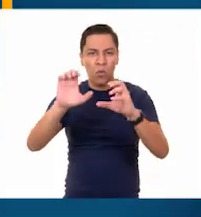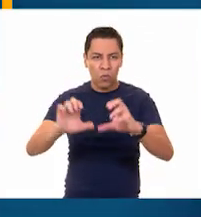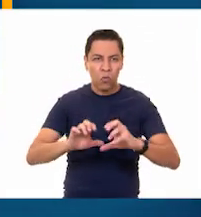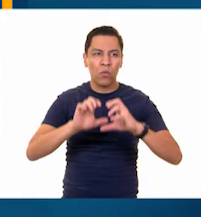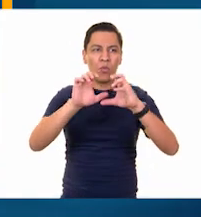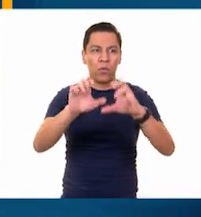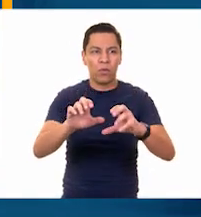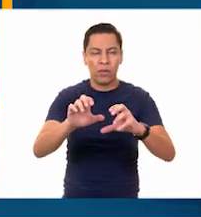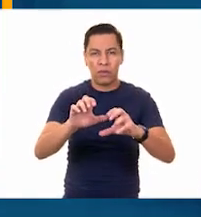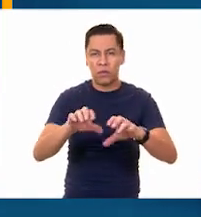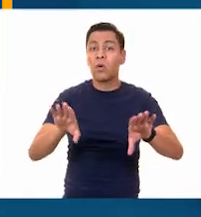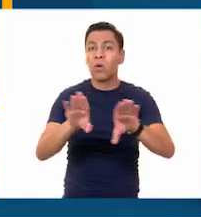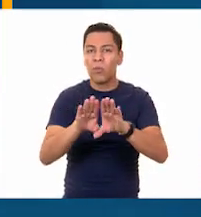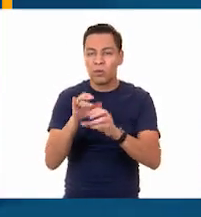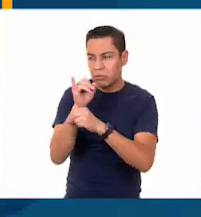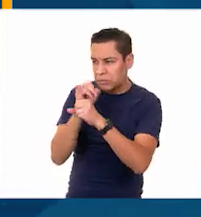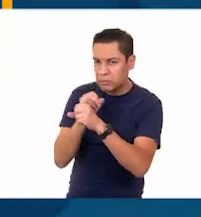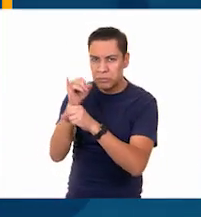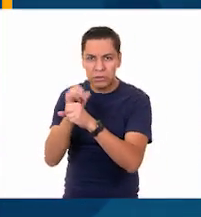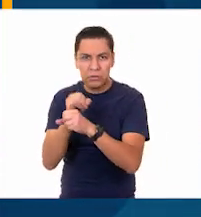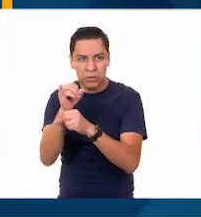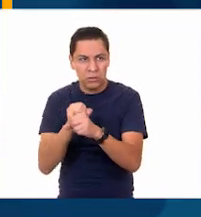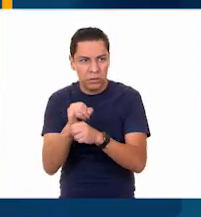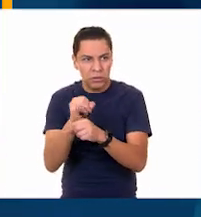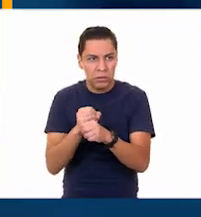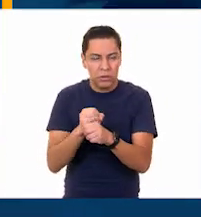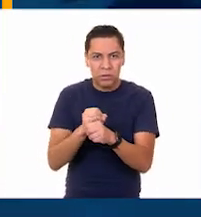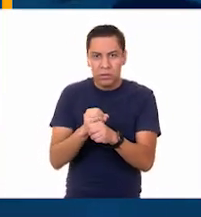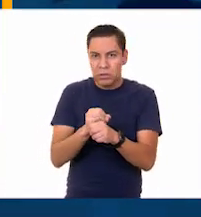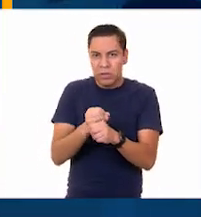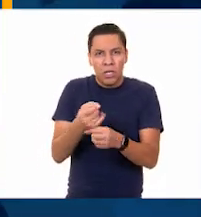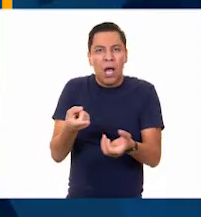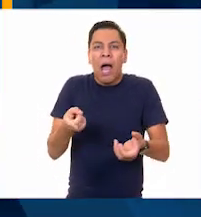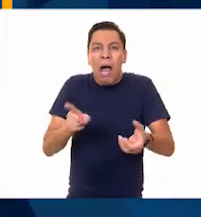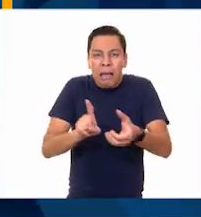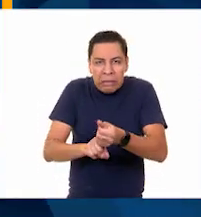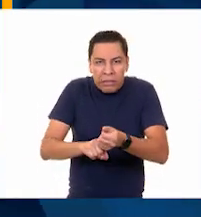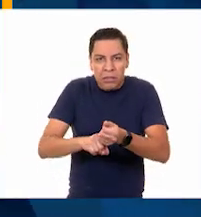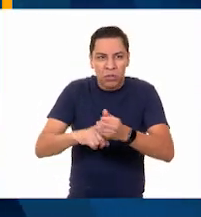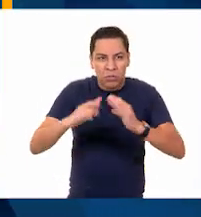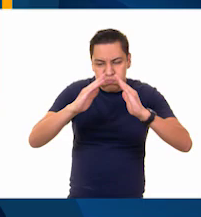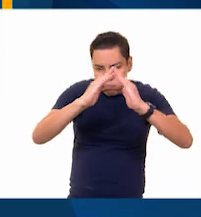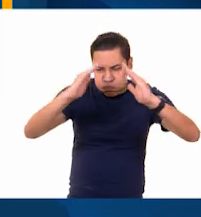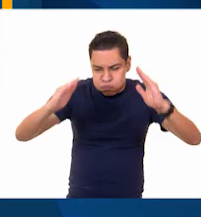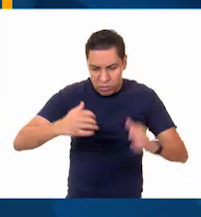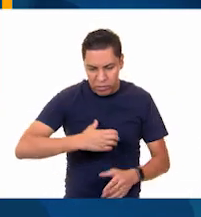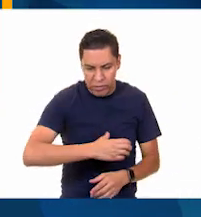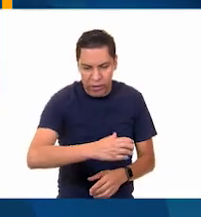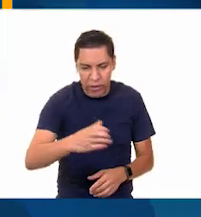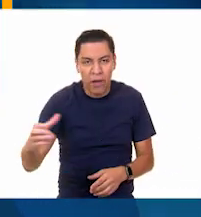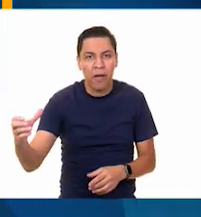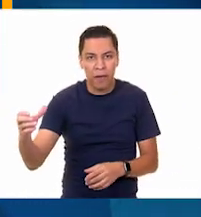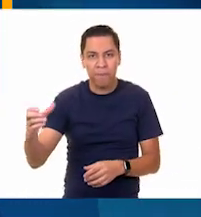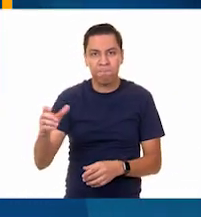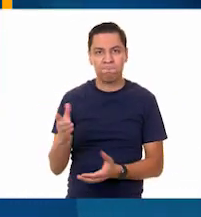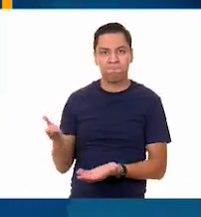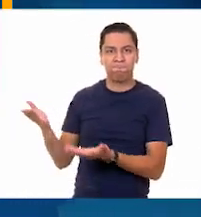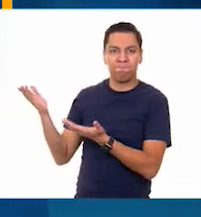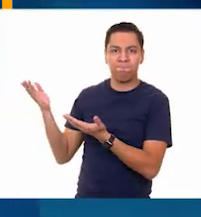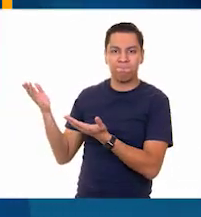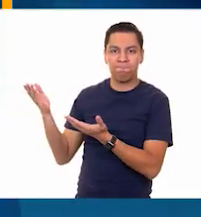Para esto se ha requerido investigación, cría y reproducción bajo cuidado humano, reintroducción y restauración del